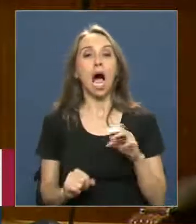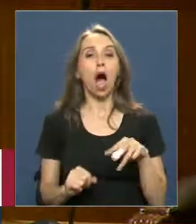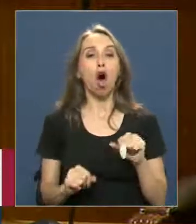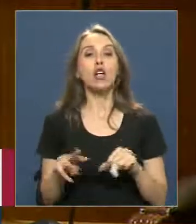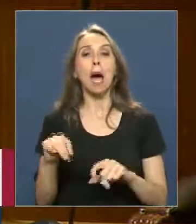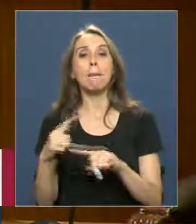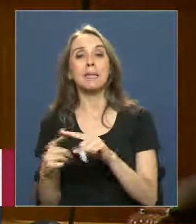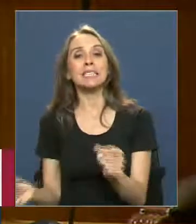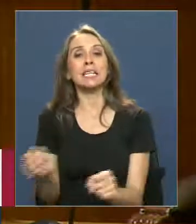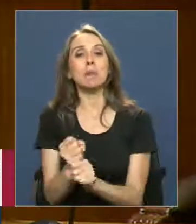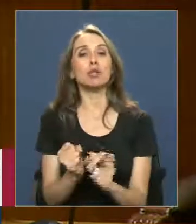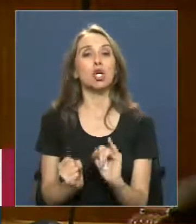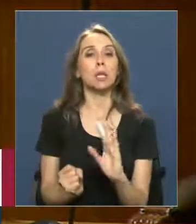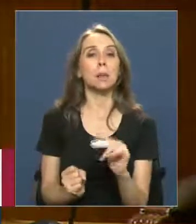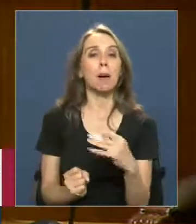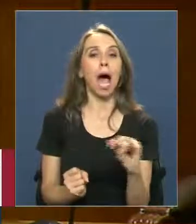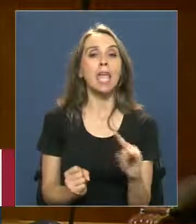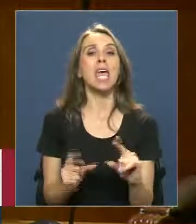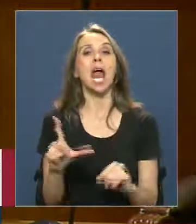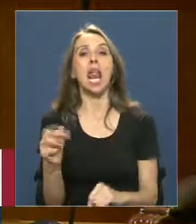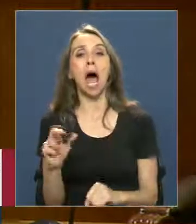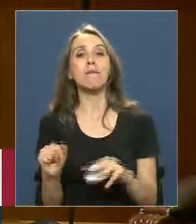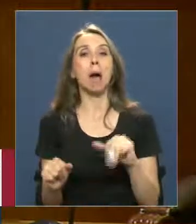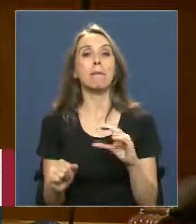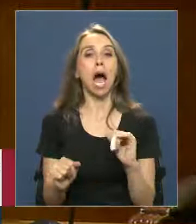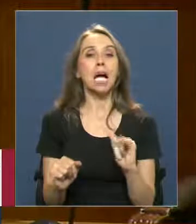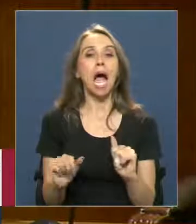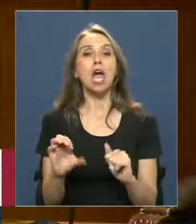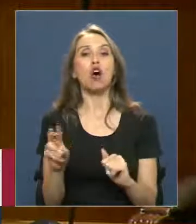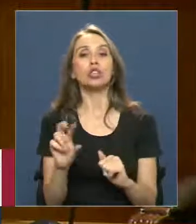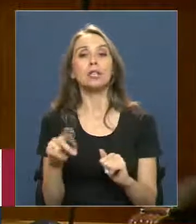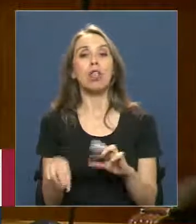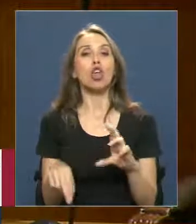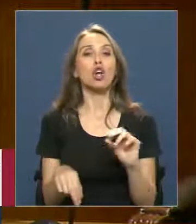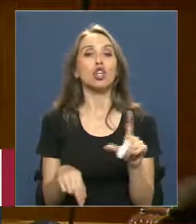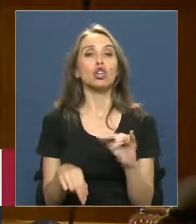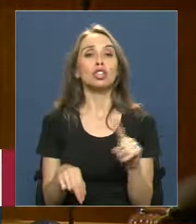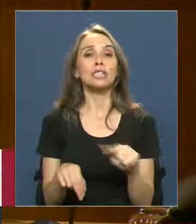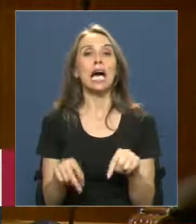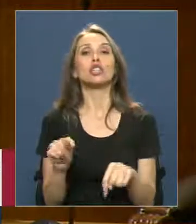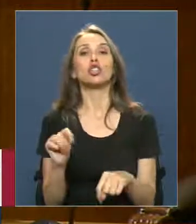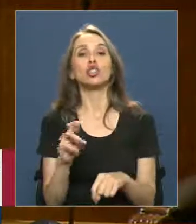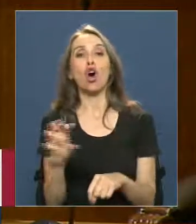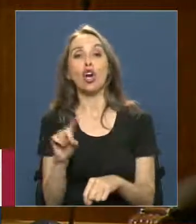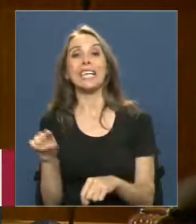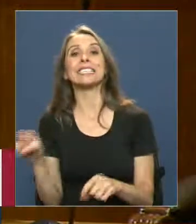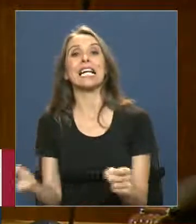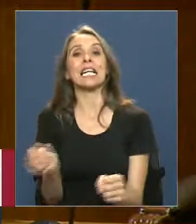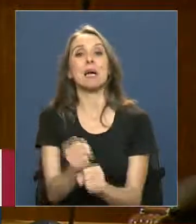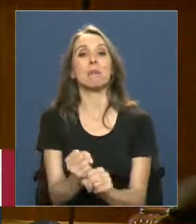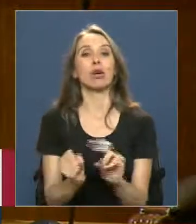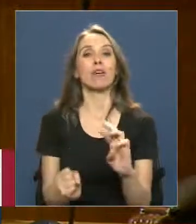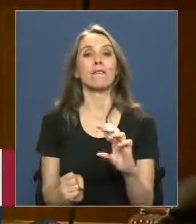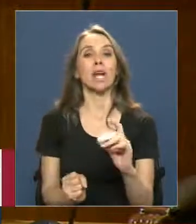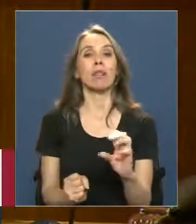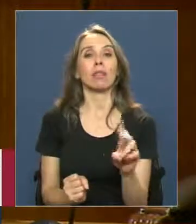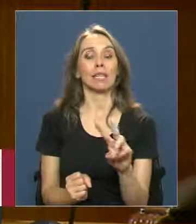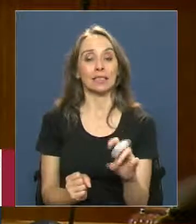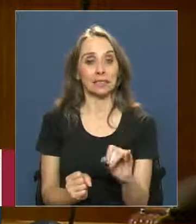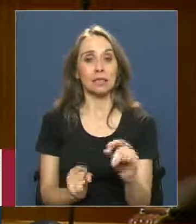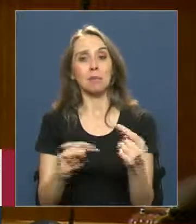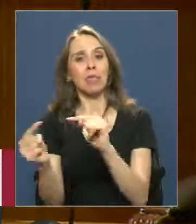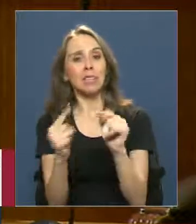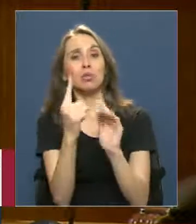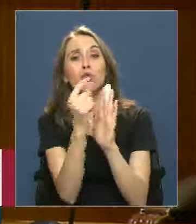en reemplazo de Diego Ibáñez, Labra, Macaya, Osandón, Rosas y Torres, en reemplazo de Daniel Verdesi. En la